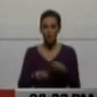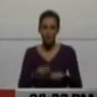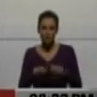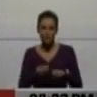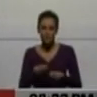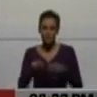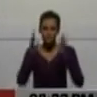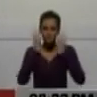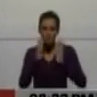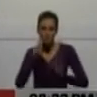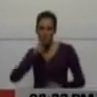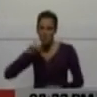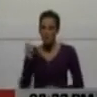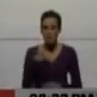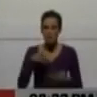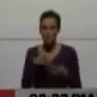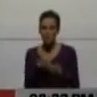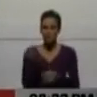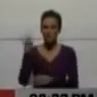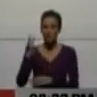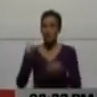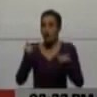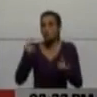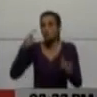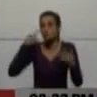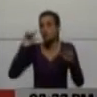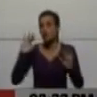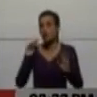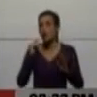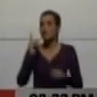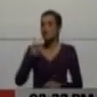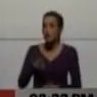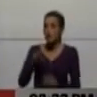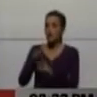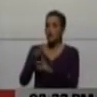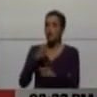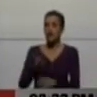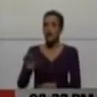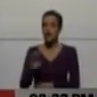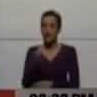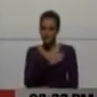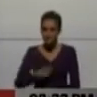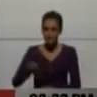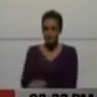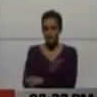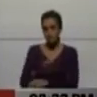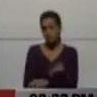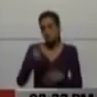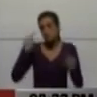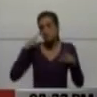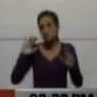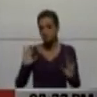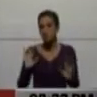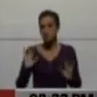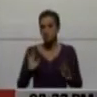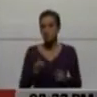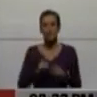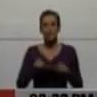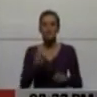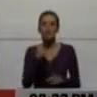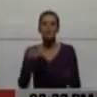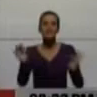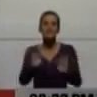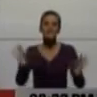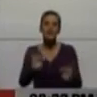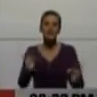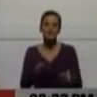son de odio contra el pueblo de Venezuela. Ahora me imagino que la van a agarrar también con correa. Me imagino. Pero no dice nada